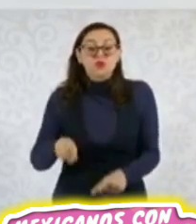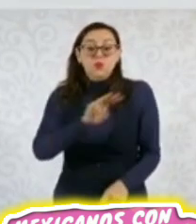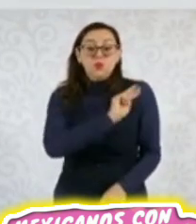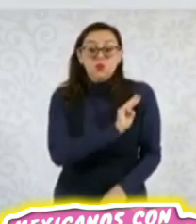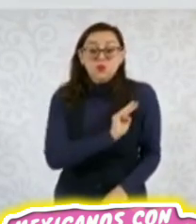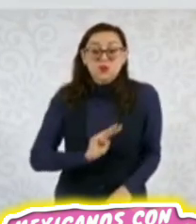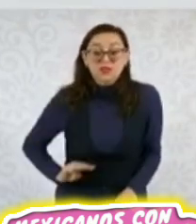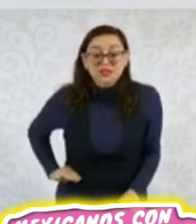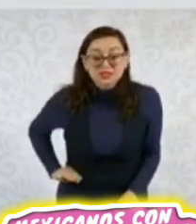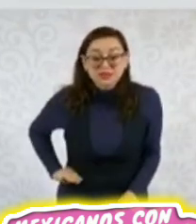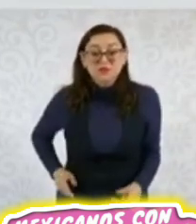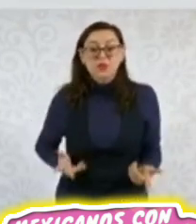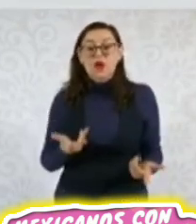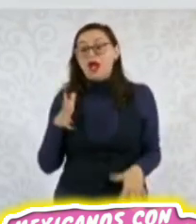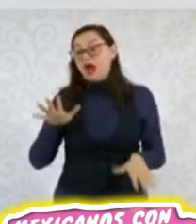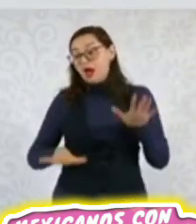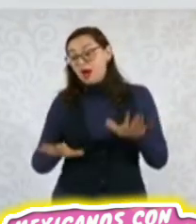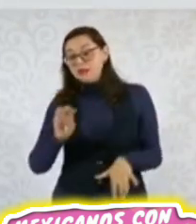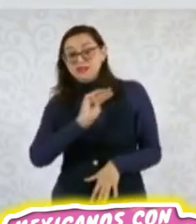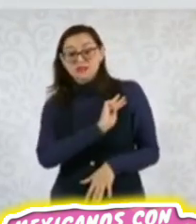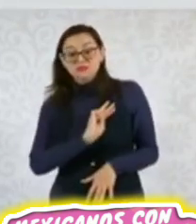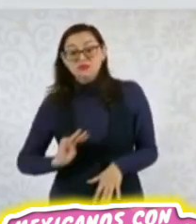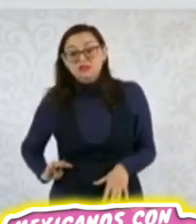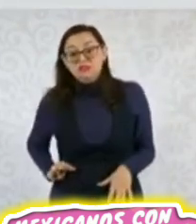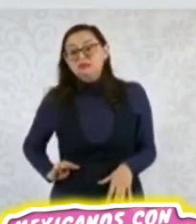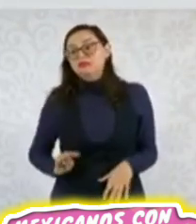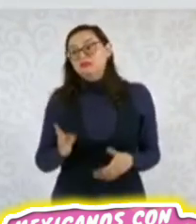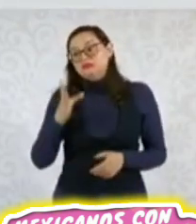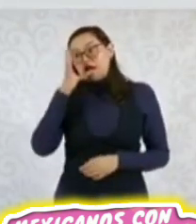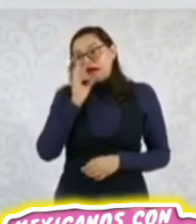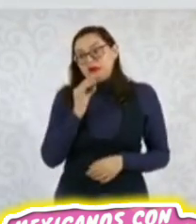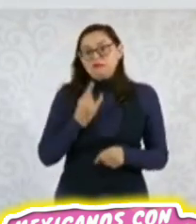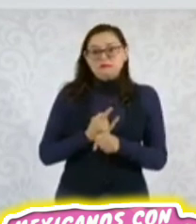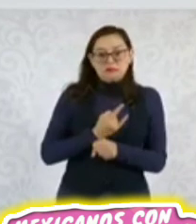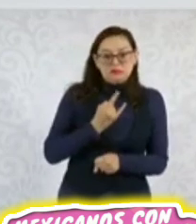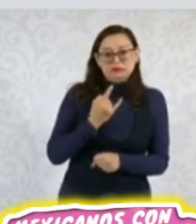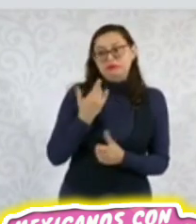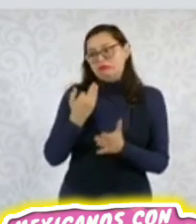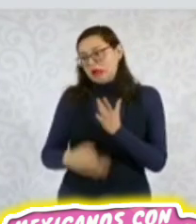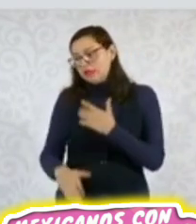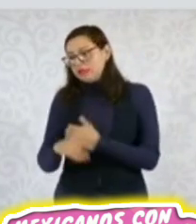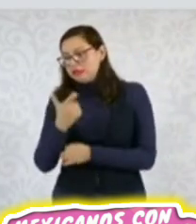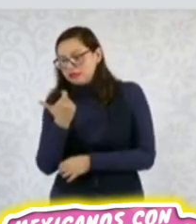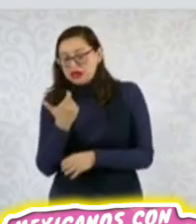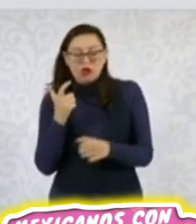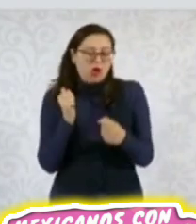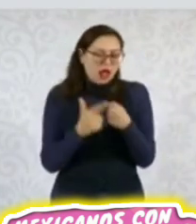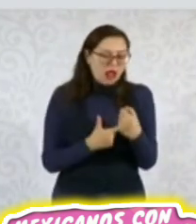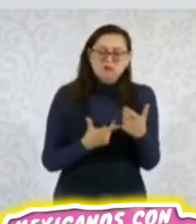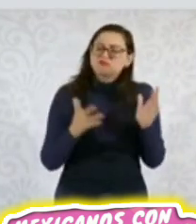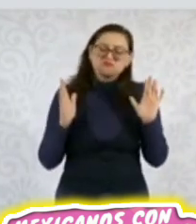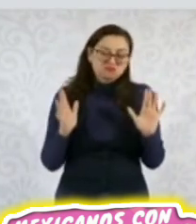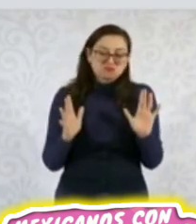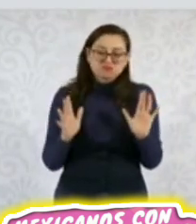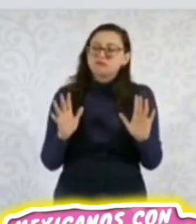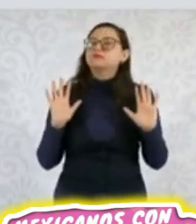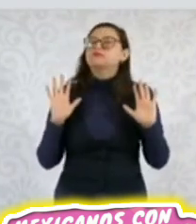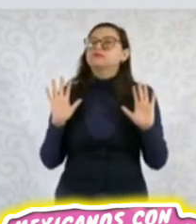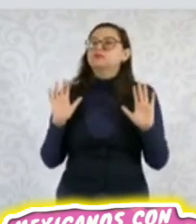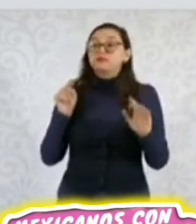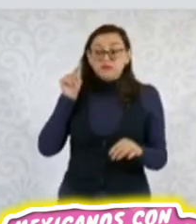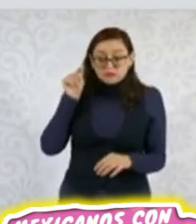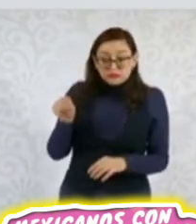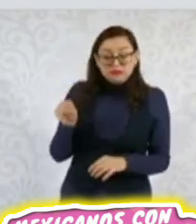a veces no tienen los recursos necesarios. Ahora en Acapulco pues se tiene que fortalecer el sistema